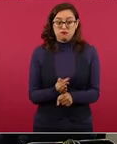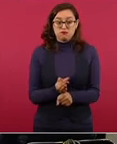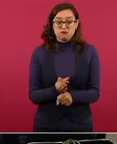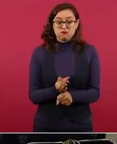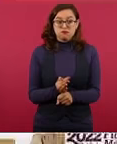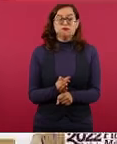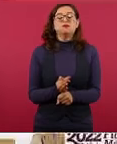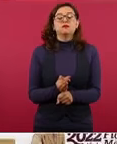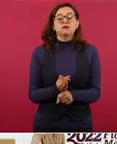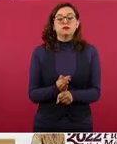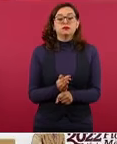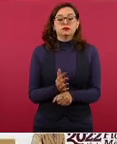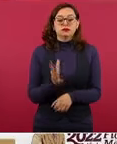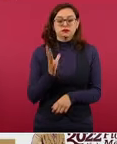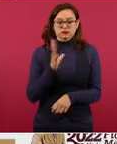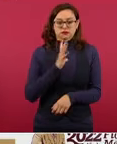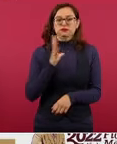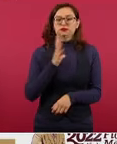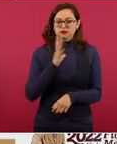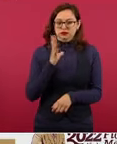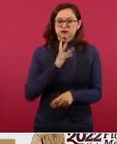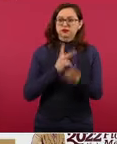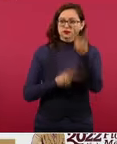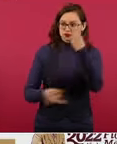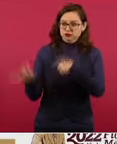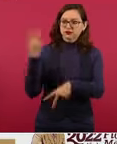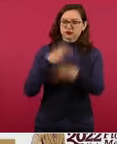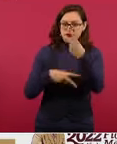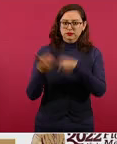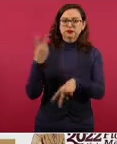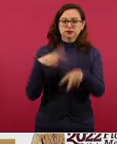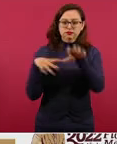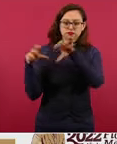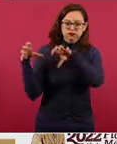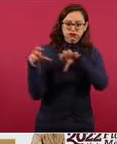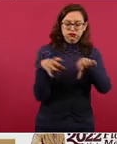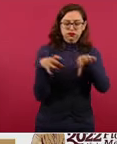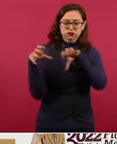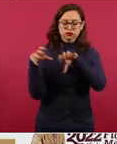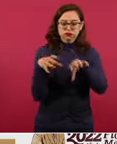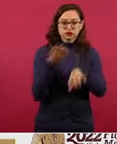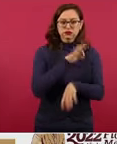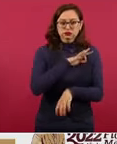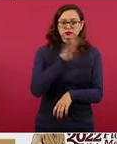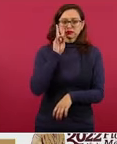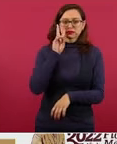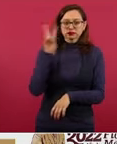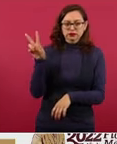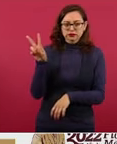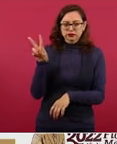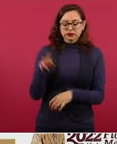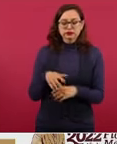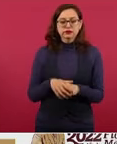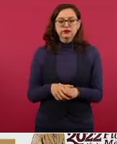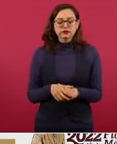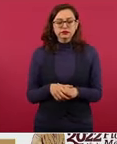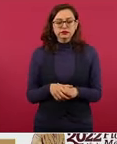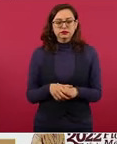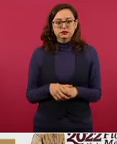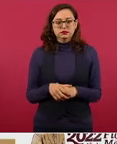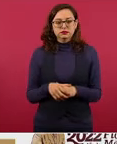activo un ciclón tropical el que le denominamos 2 este va a ser tiene